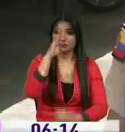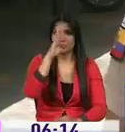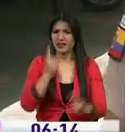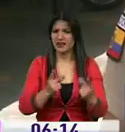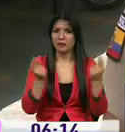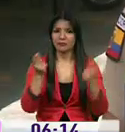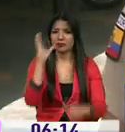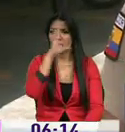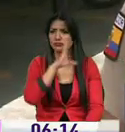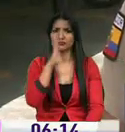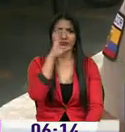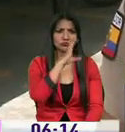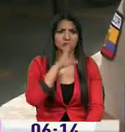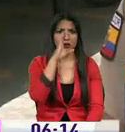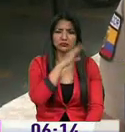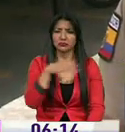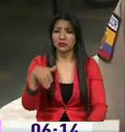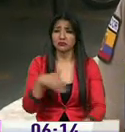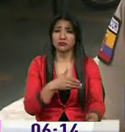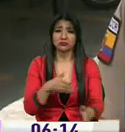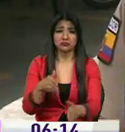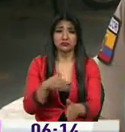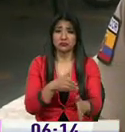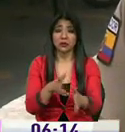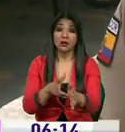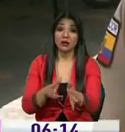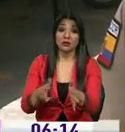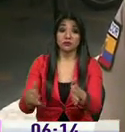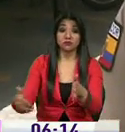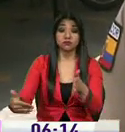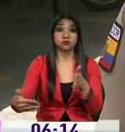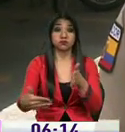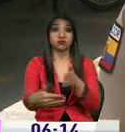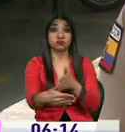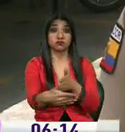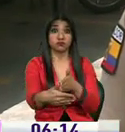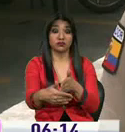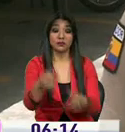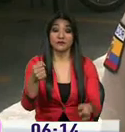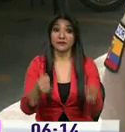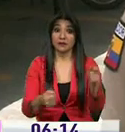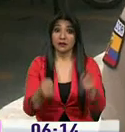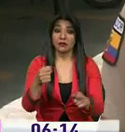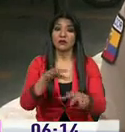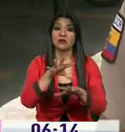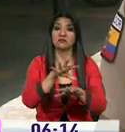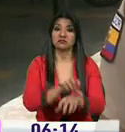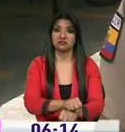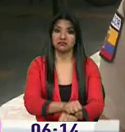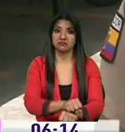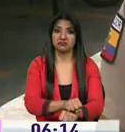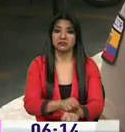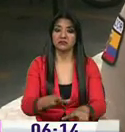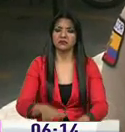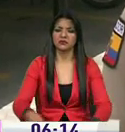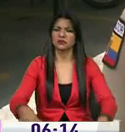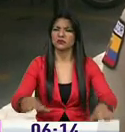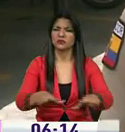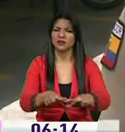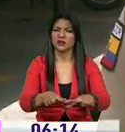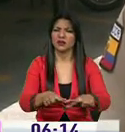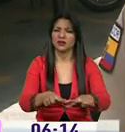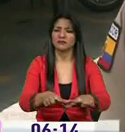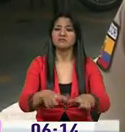Se inicia una persecución llegando a interceptarlo y a detener el vehículo, su marcha a la altura del sector